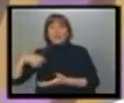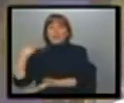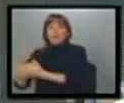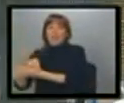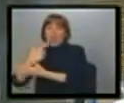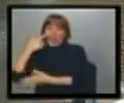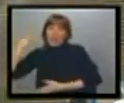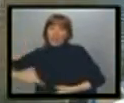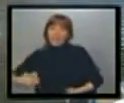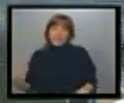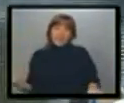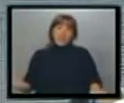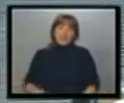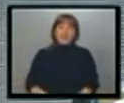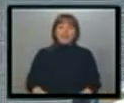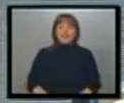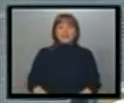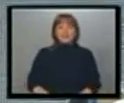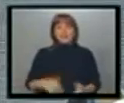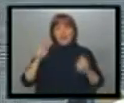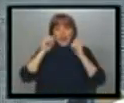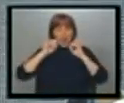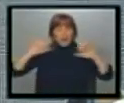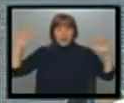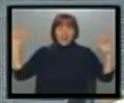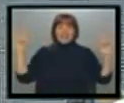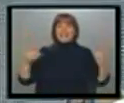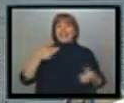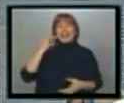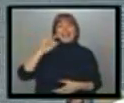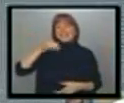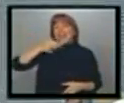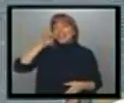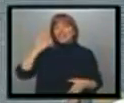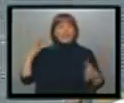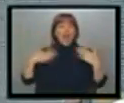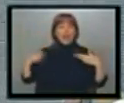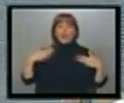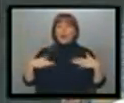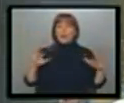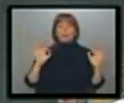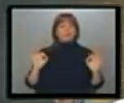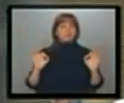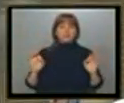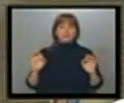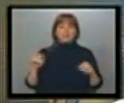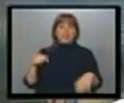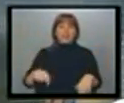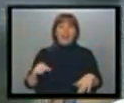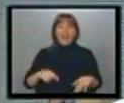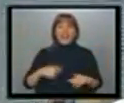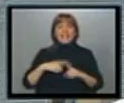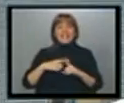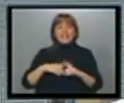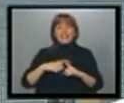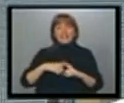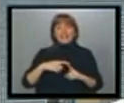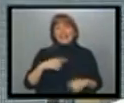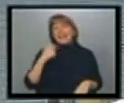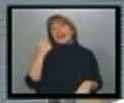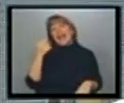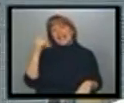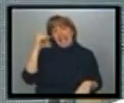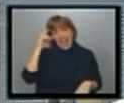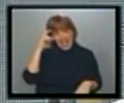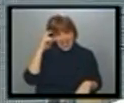así. Sí, ya nos levantamos, Daniel. Ya desayunamos algo rico seguramente. Ya nos vestimos. Porque sabemos que en estos momentos tenemos una temperatura casi de